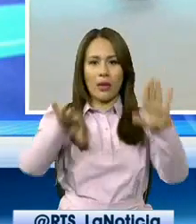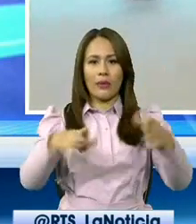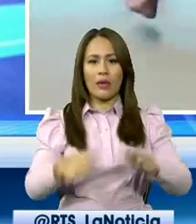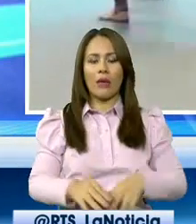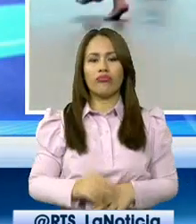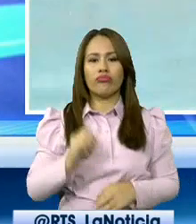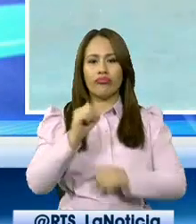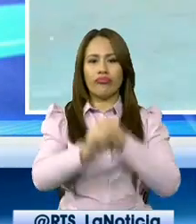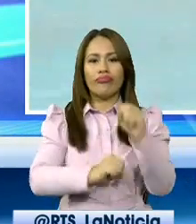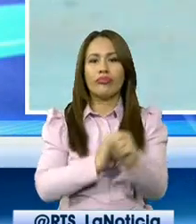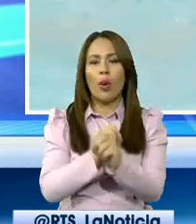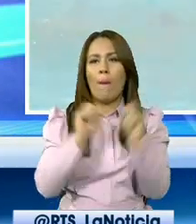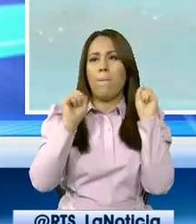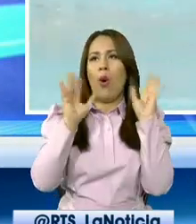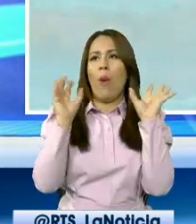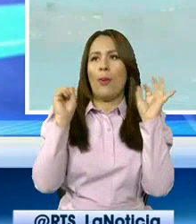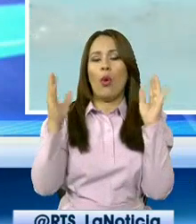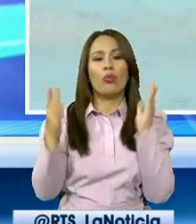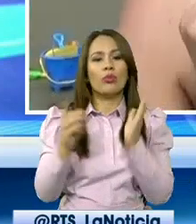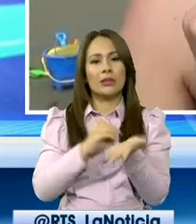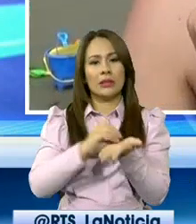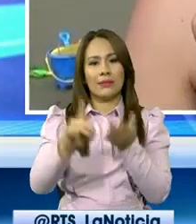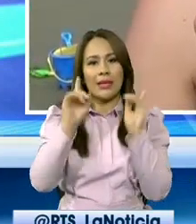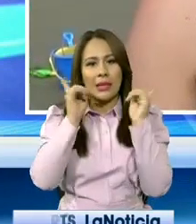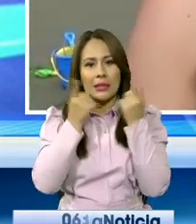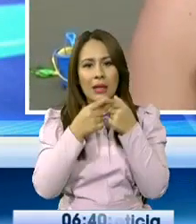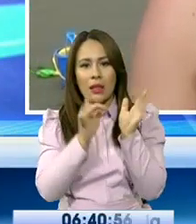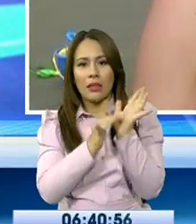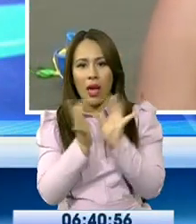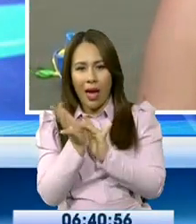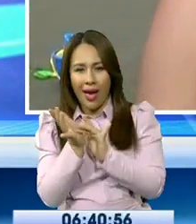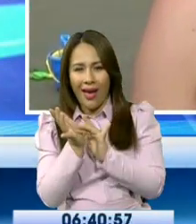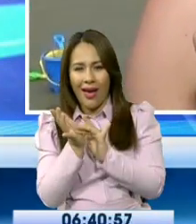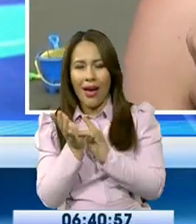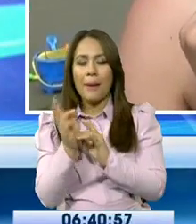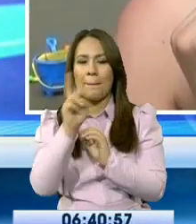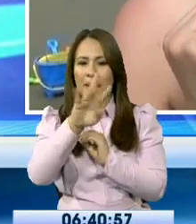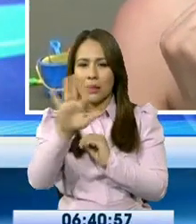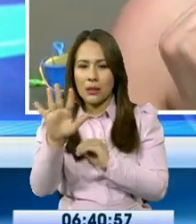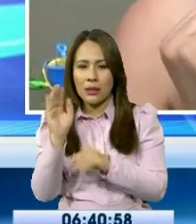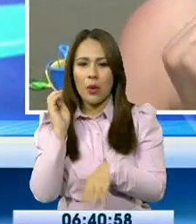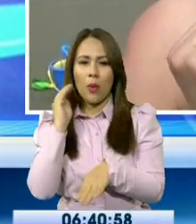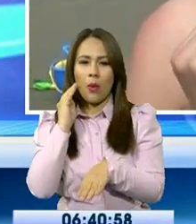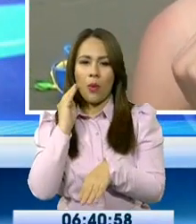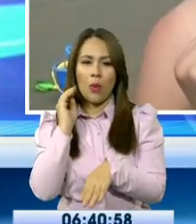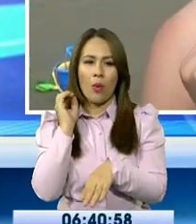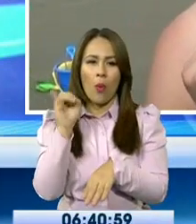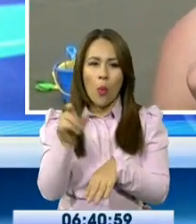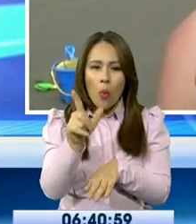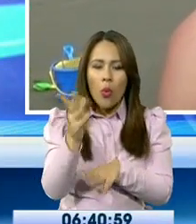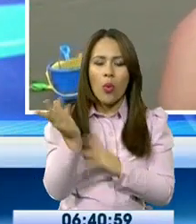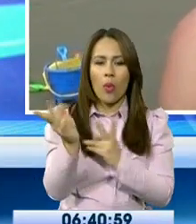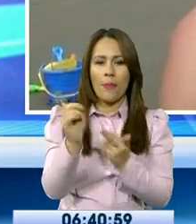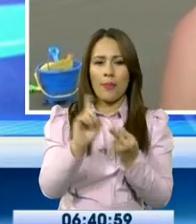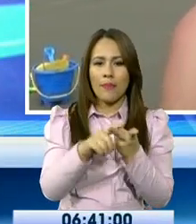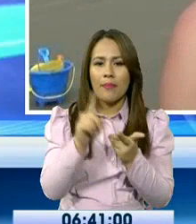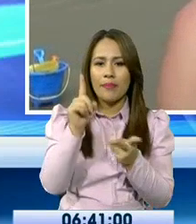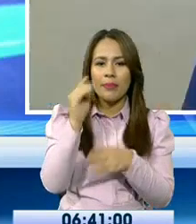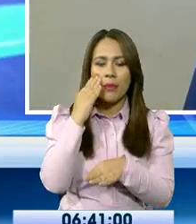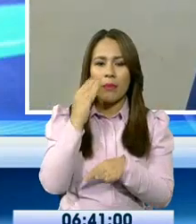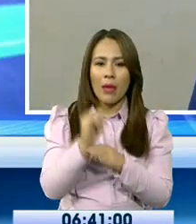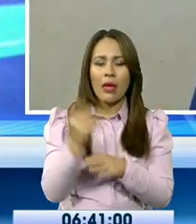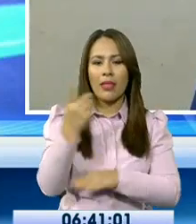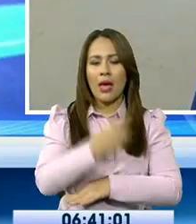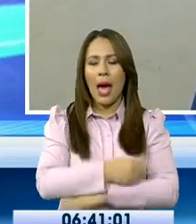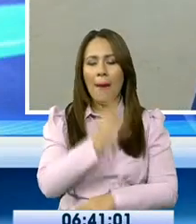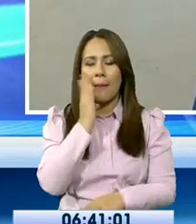Año Nuevo, como una Semana Santa, como un 1 de mayo, como un 25 de julio, un 9 de octubre, un 1 de enero, Día de la Madre, Día del